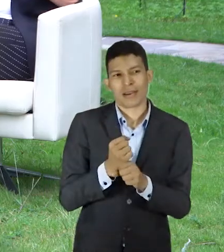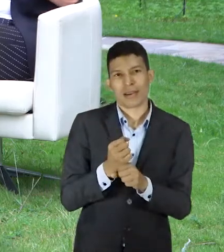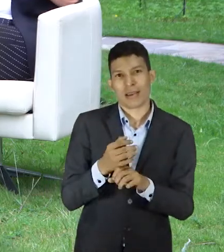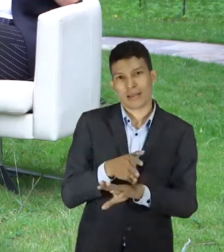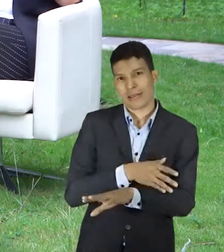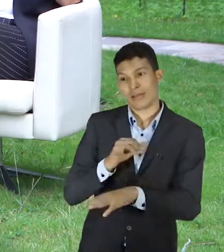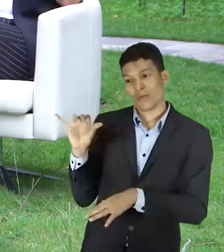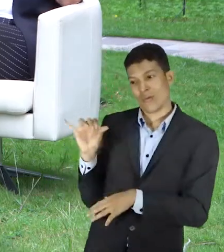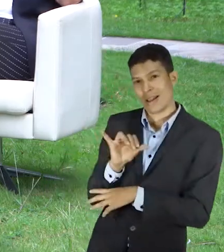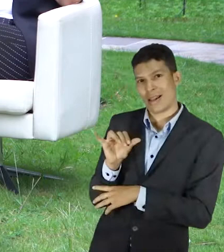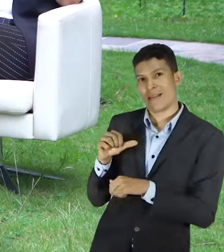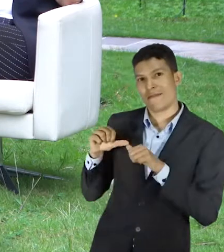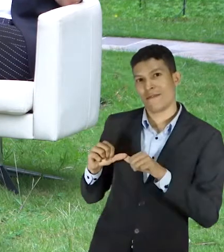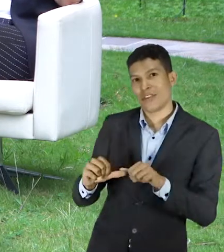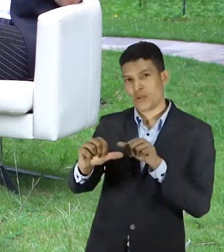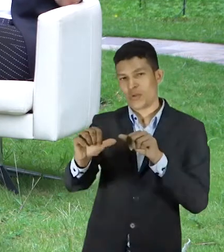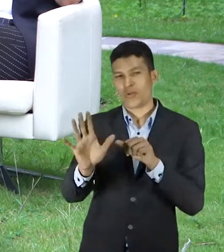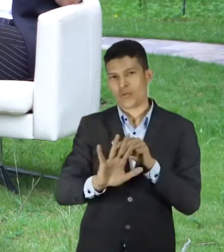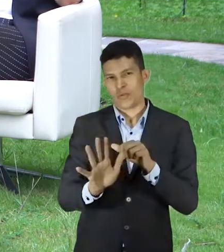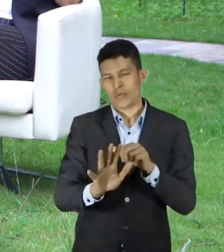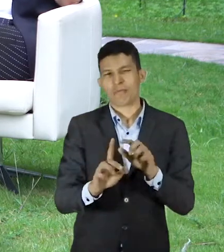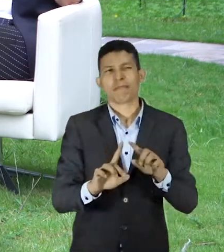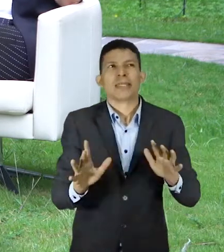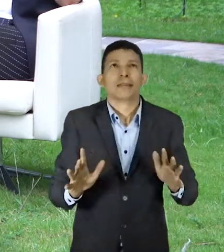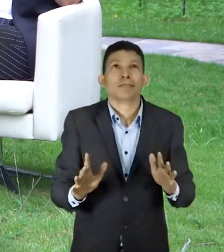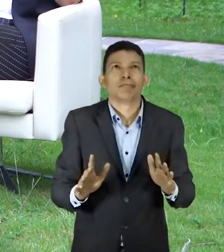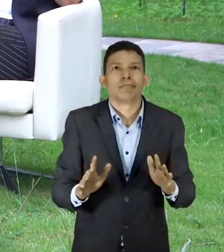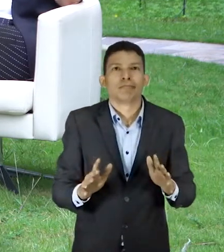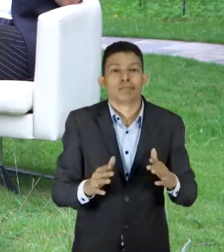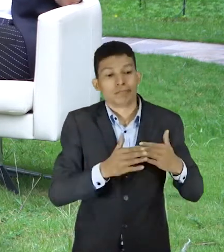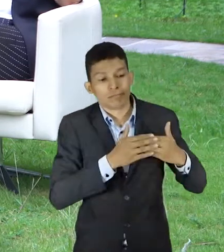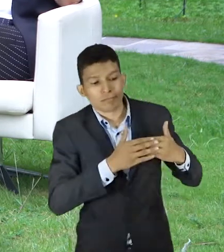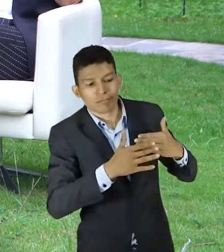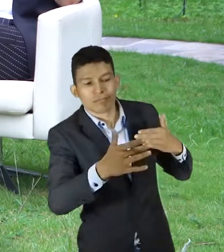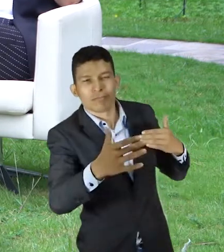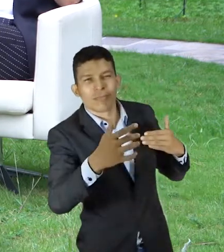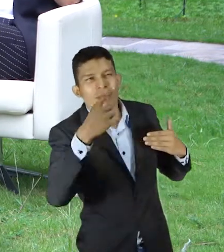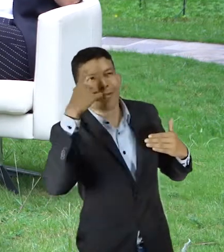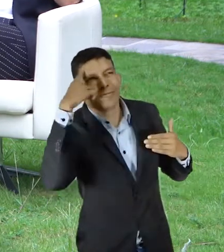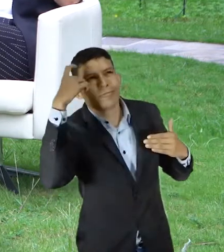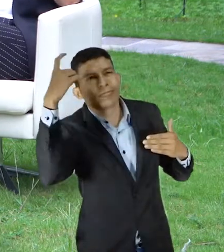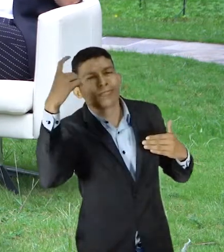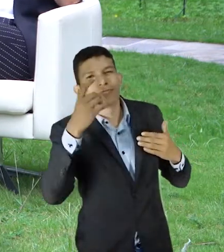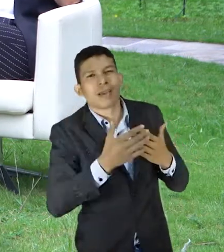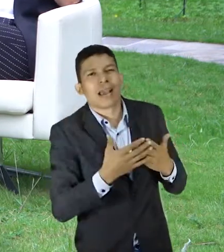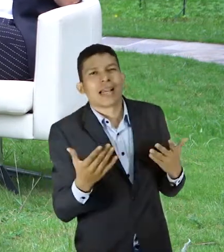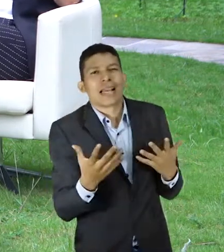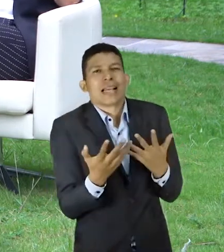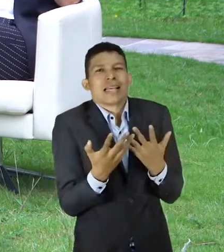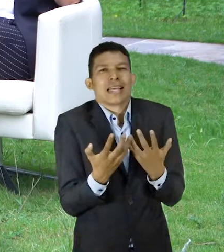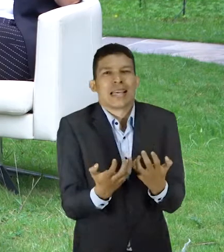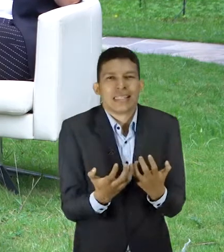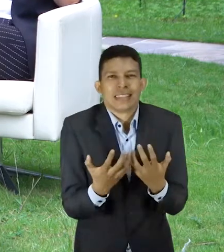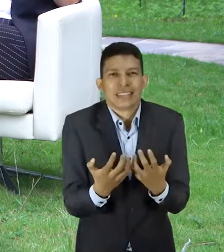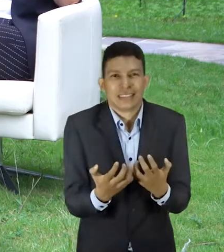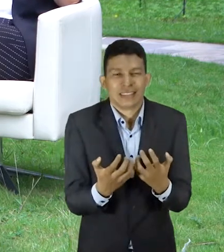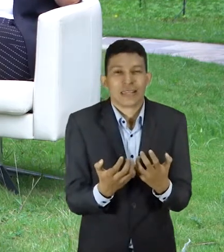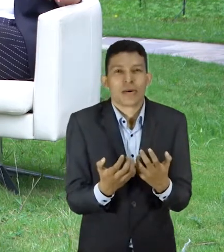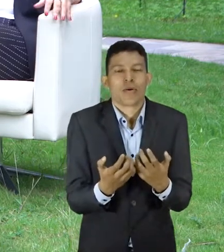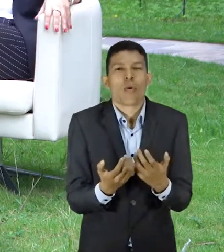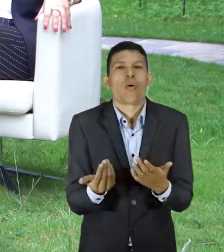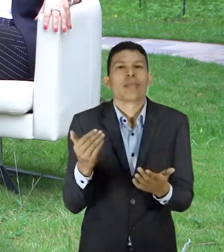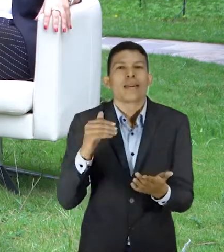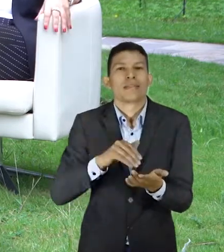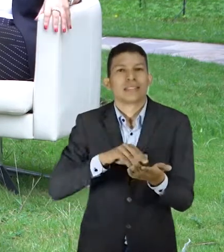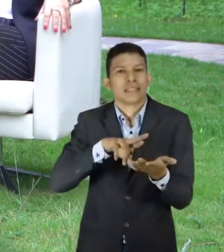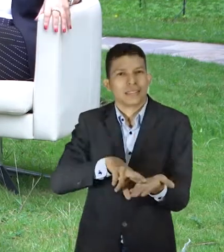o por capitalizar todo lo que he aprendido durante la vida y ya empezar a compartir con